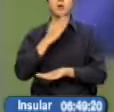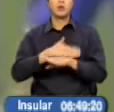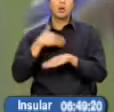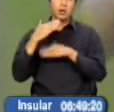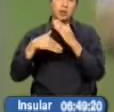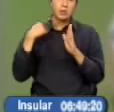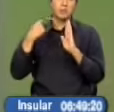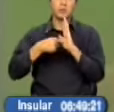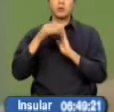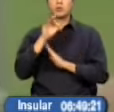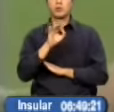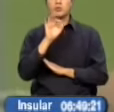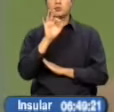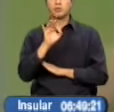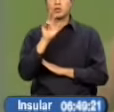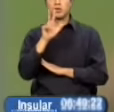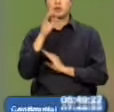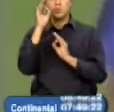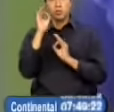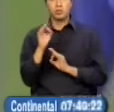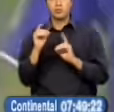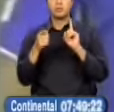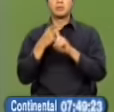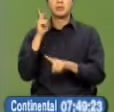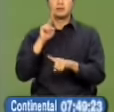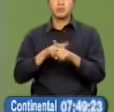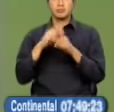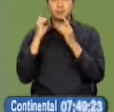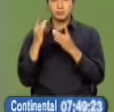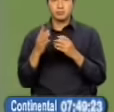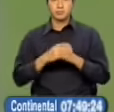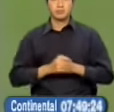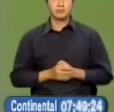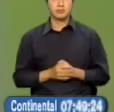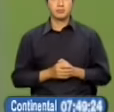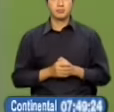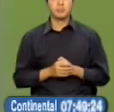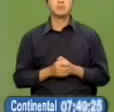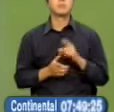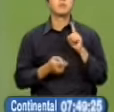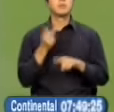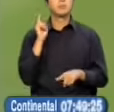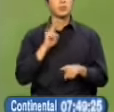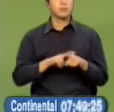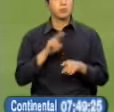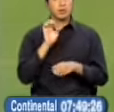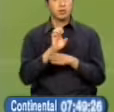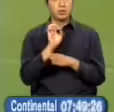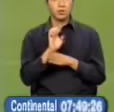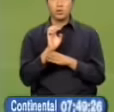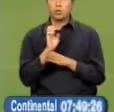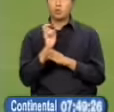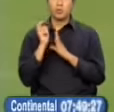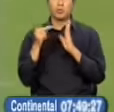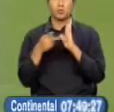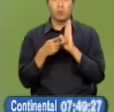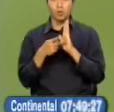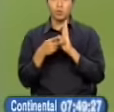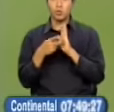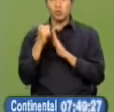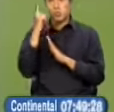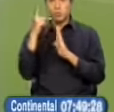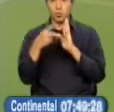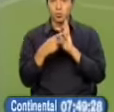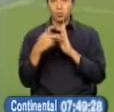hasta 1993 para tener el primer compromiso la primera ocasión en la cual ecuador robó un punto a brasil con el octavo